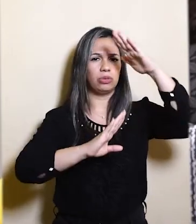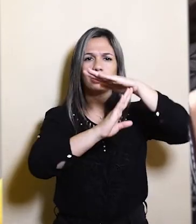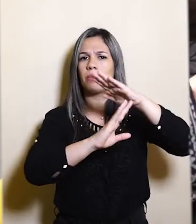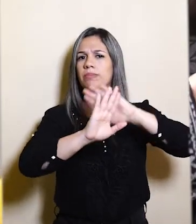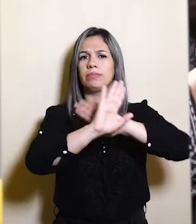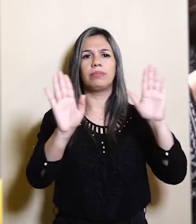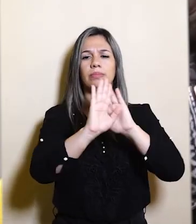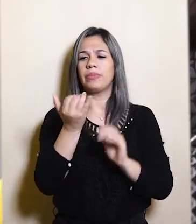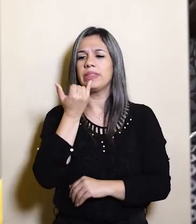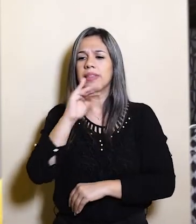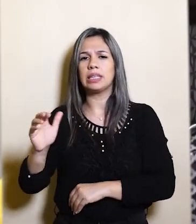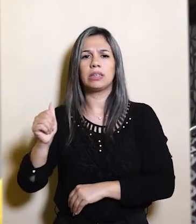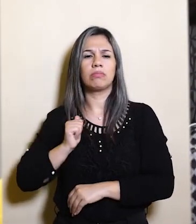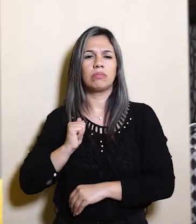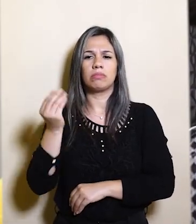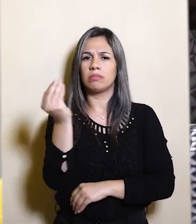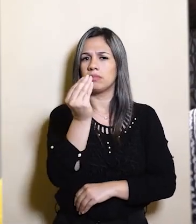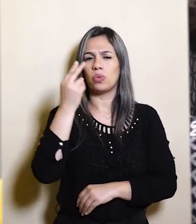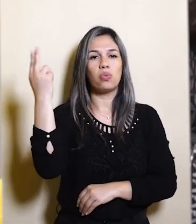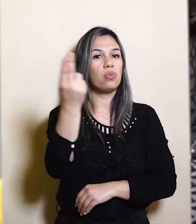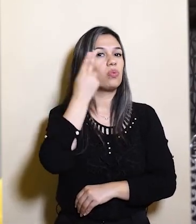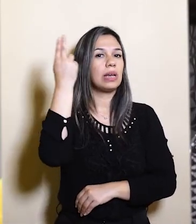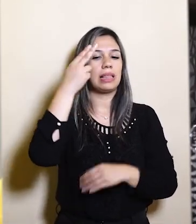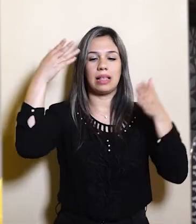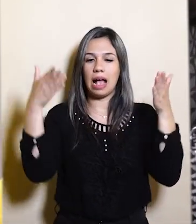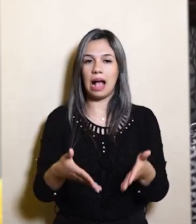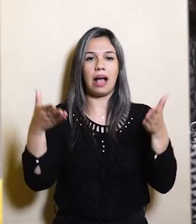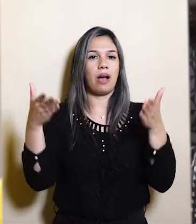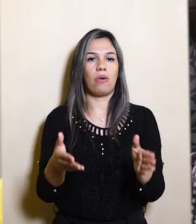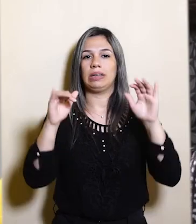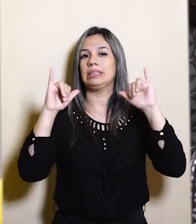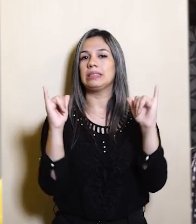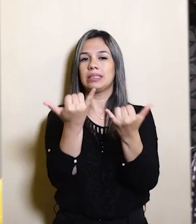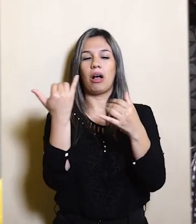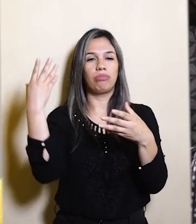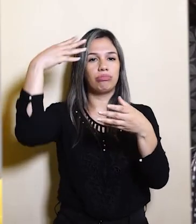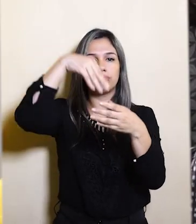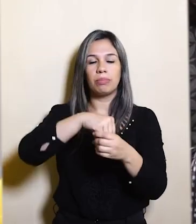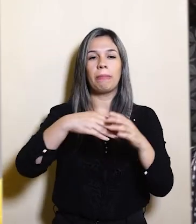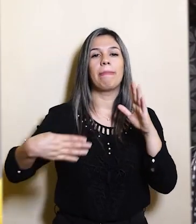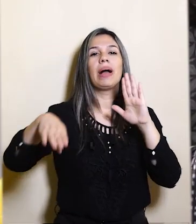Es importantísimo y urgente que se establezca la educación integral en sexualidad como lo hemos hablado.